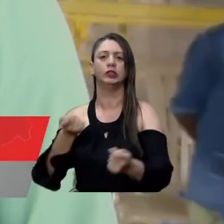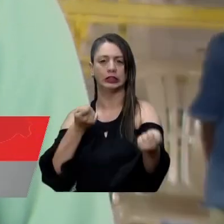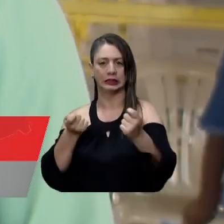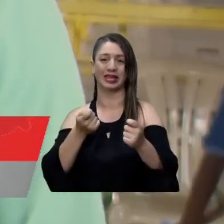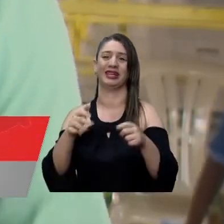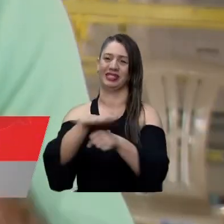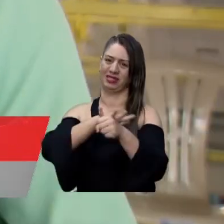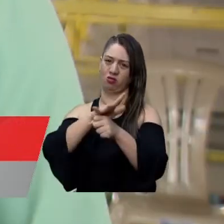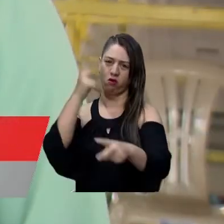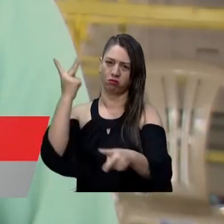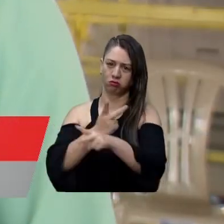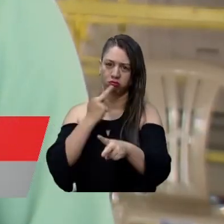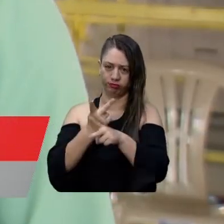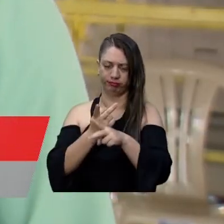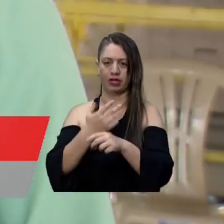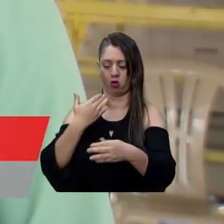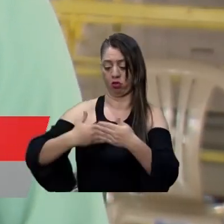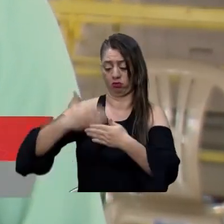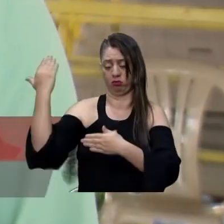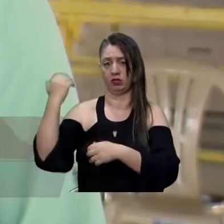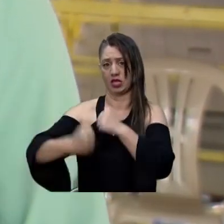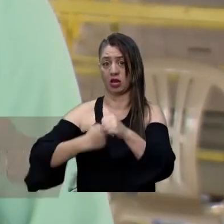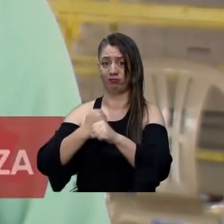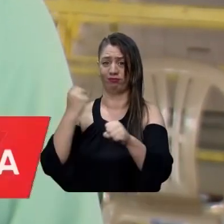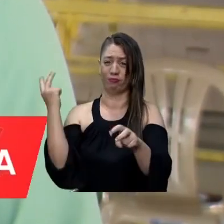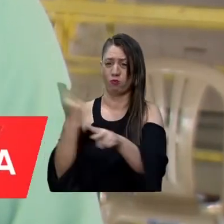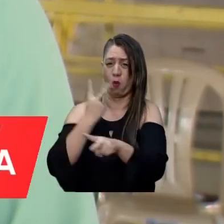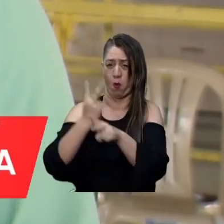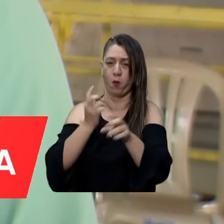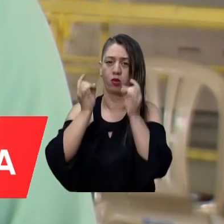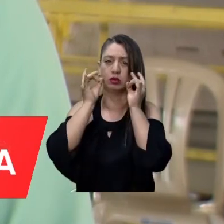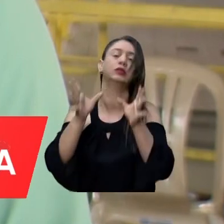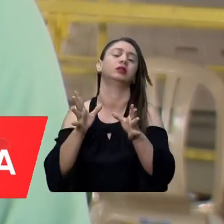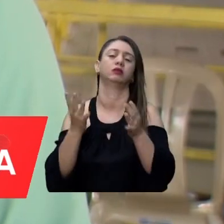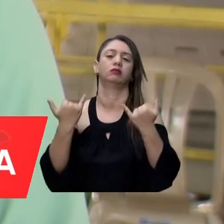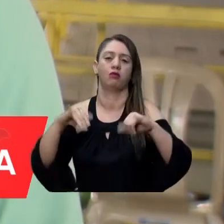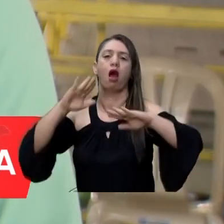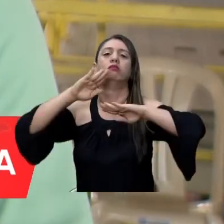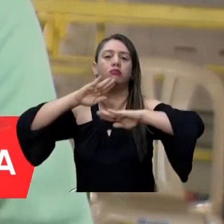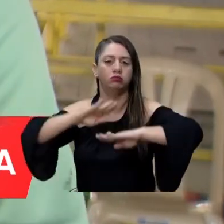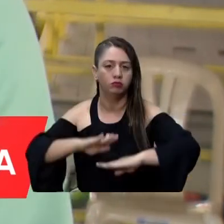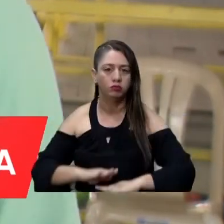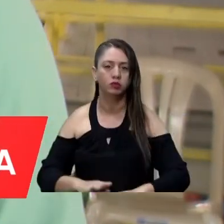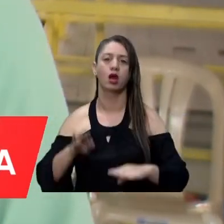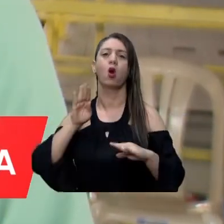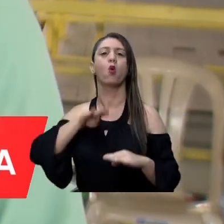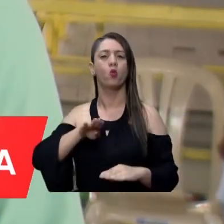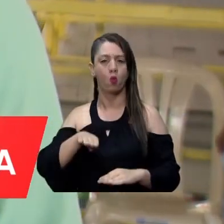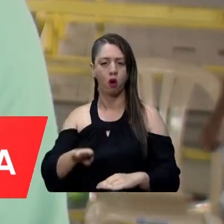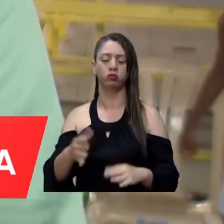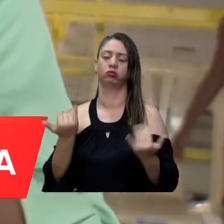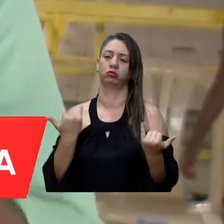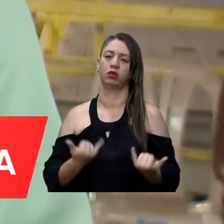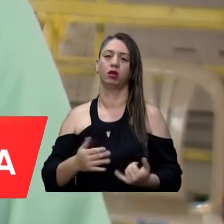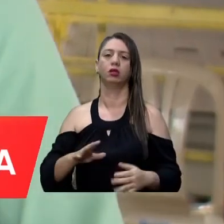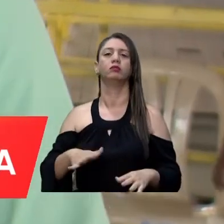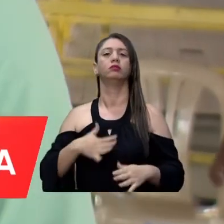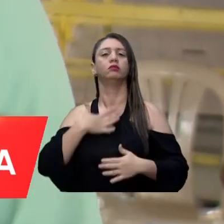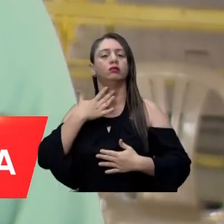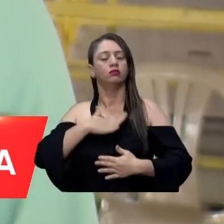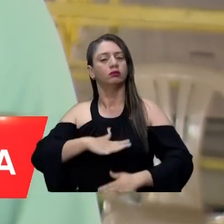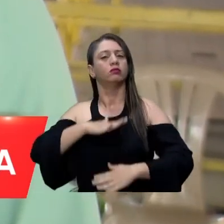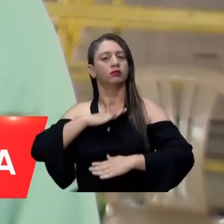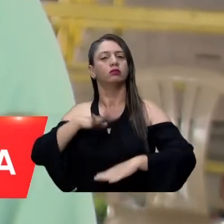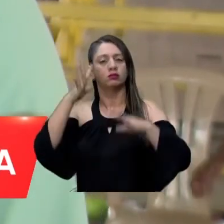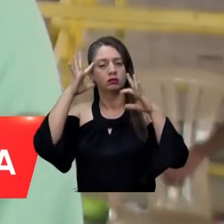crisis que tuvimos a principios de año, la crisis de violencia, y la verdad, afortunadamente, Buenaventura respira un mejor aire hoy, el aire que tiene que